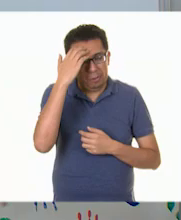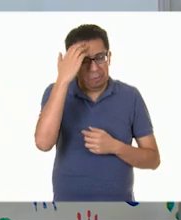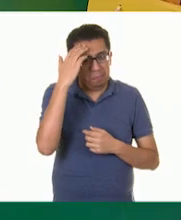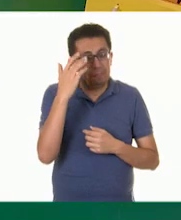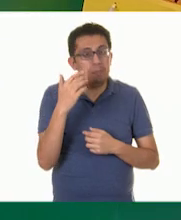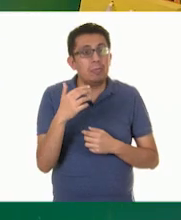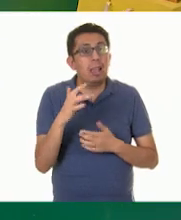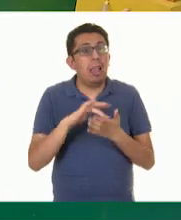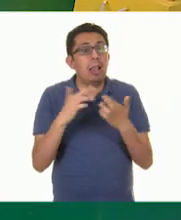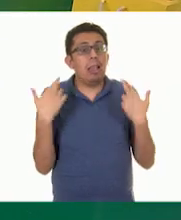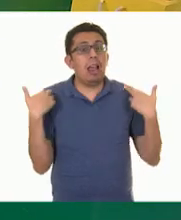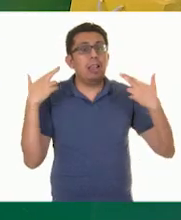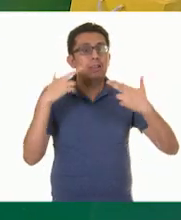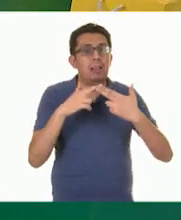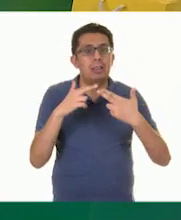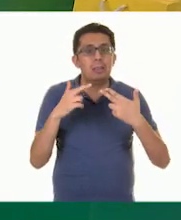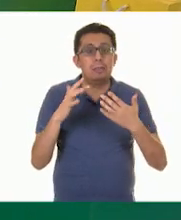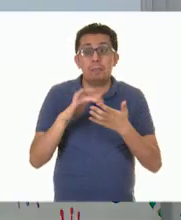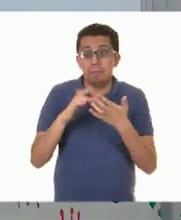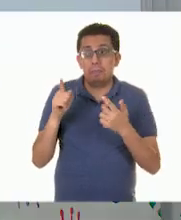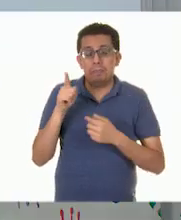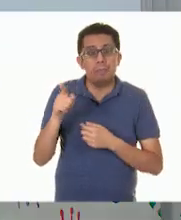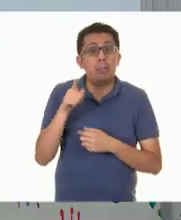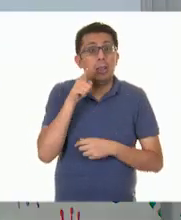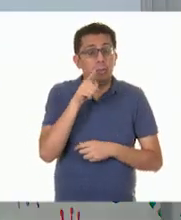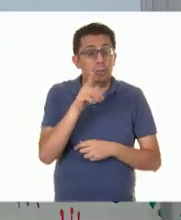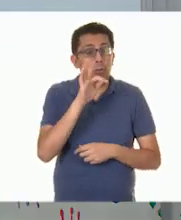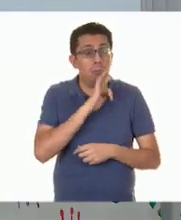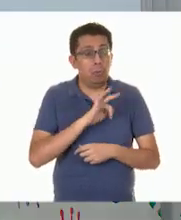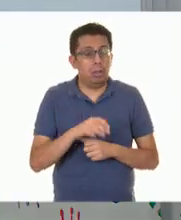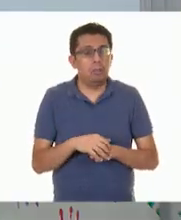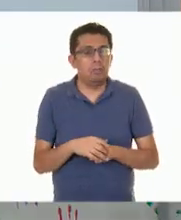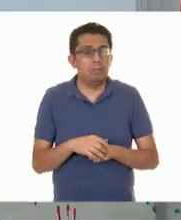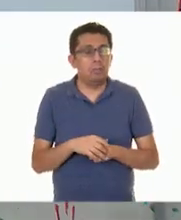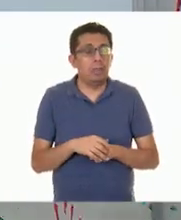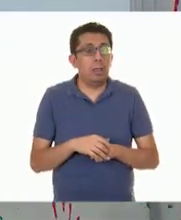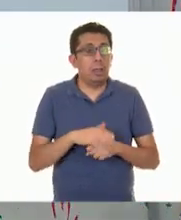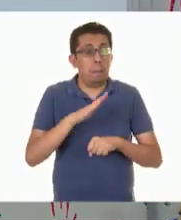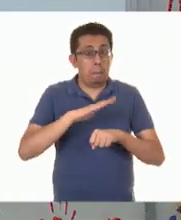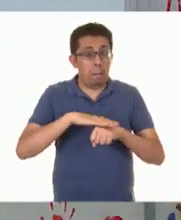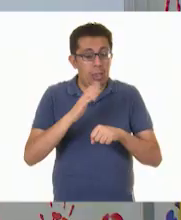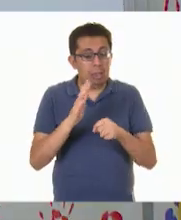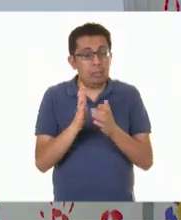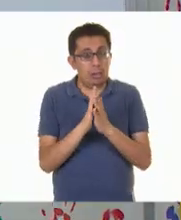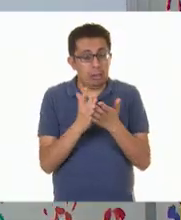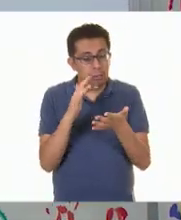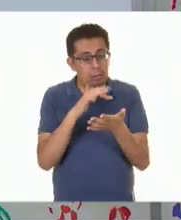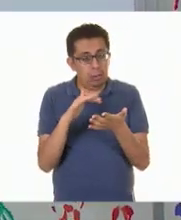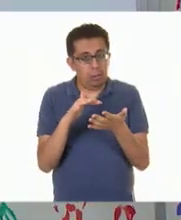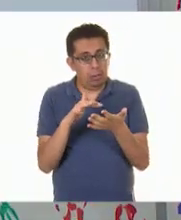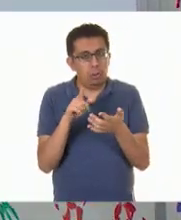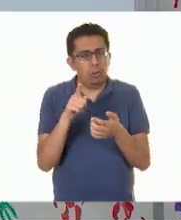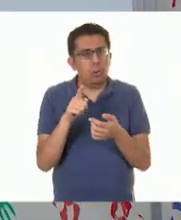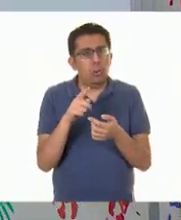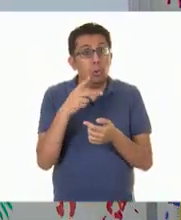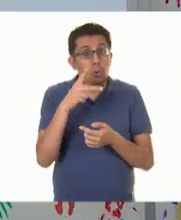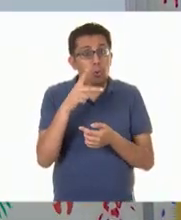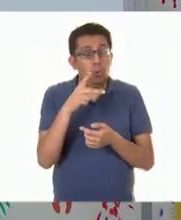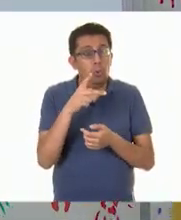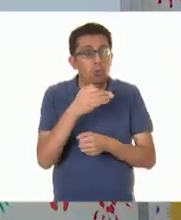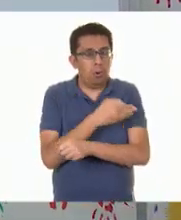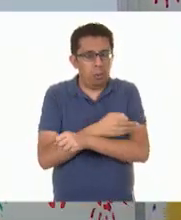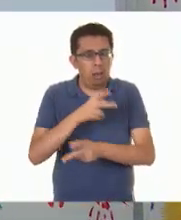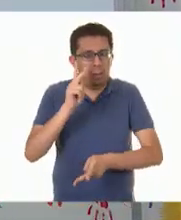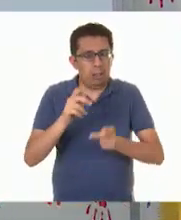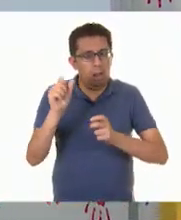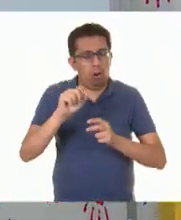Ezequiel. Gracias a ti, Alexia. Si te es posible, consulta otros libros y comenta el tema de hoy con tu familia. Y